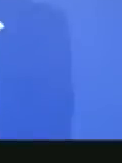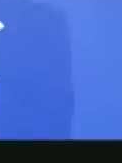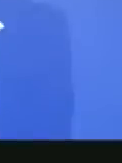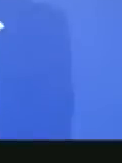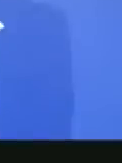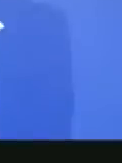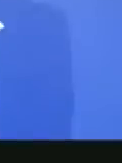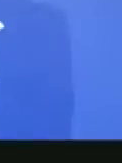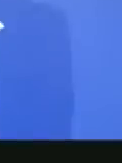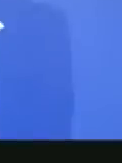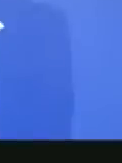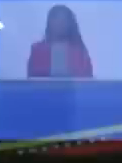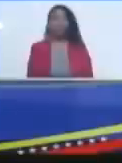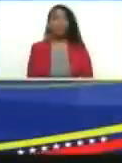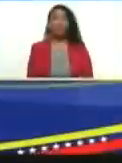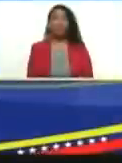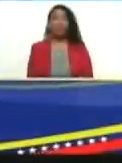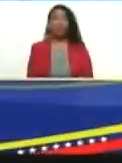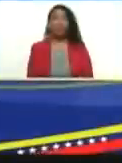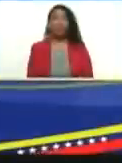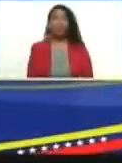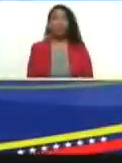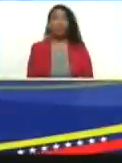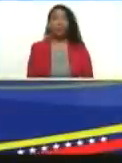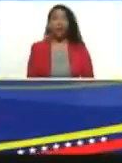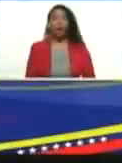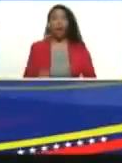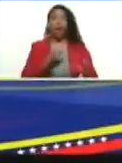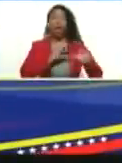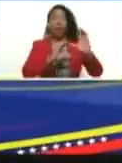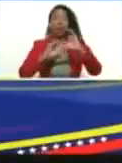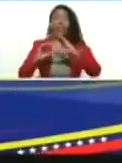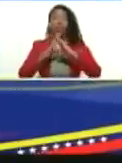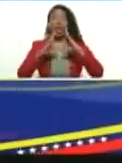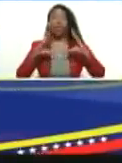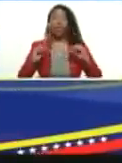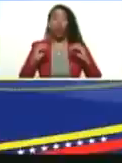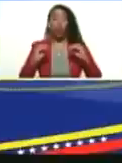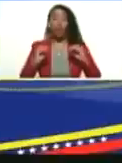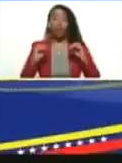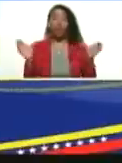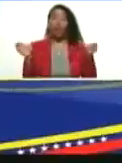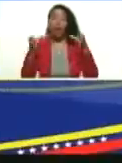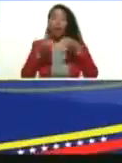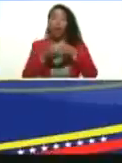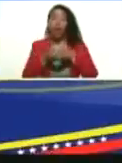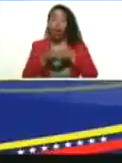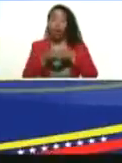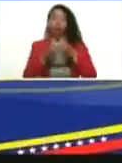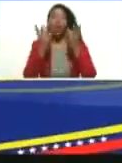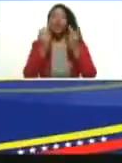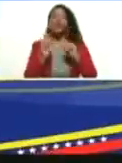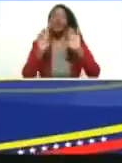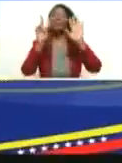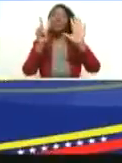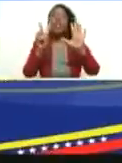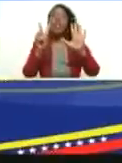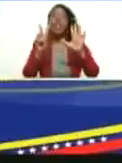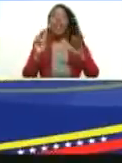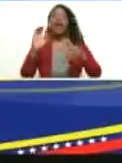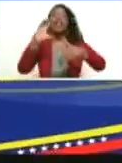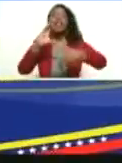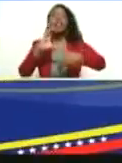saludo especial para todas las delegaciones de la cumbre número siete de